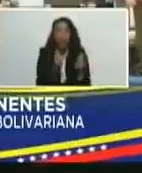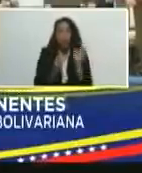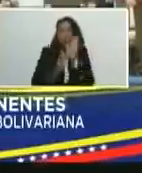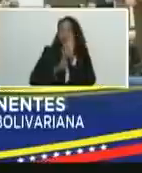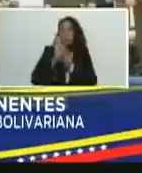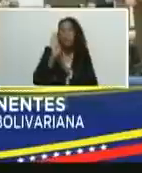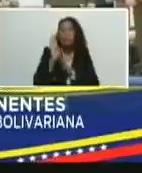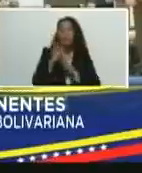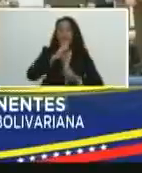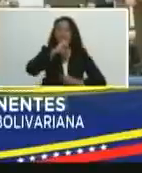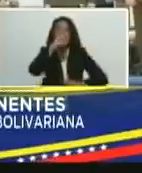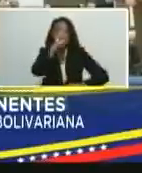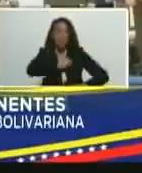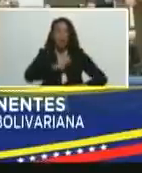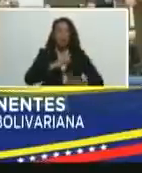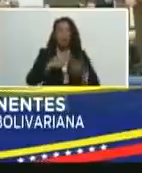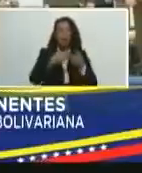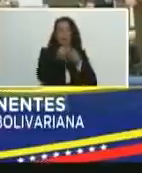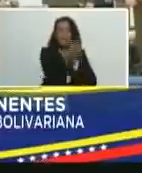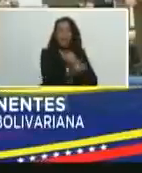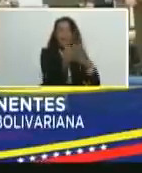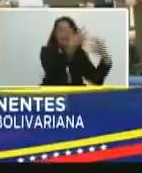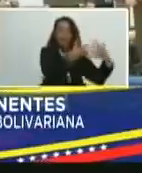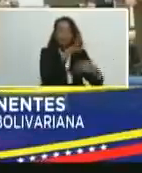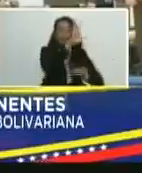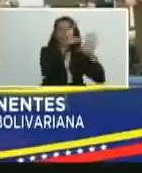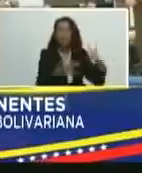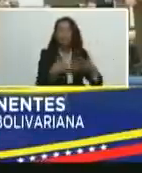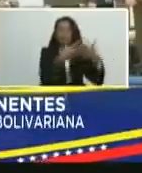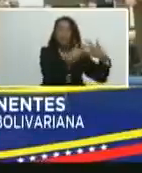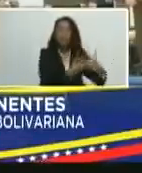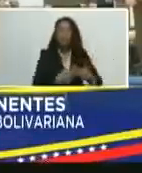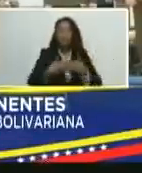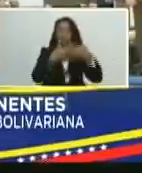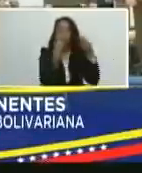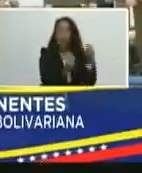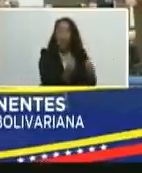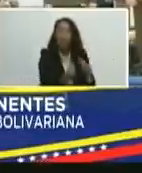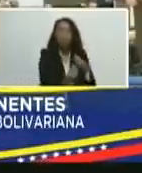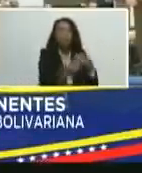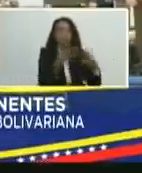de los enemigos externos de Venezuela, del imperialismo norteamericano